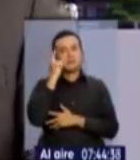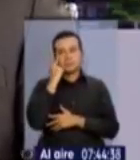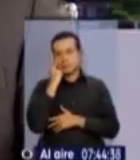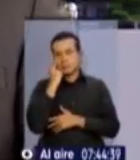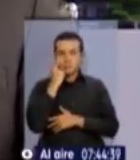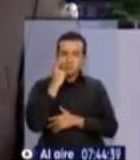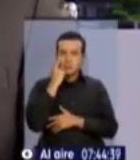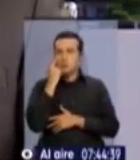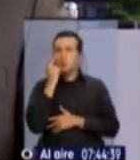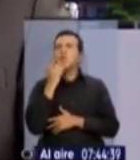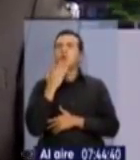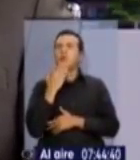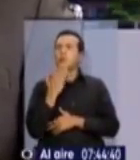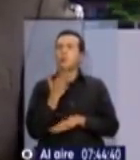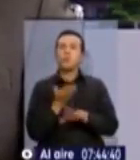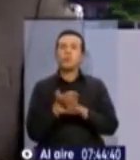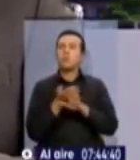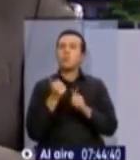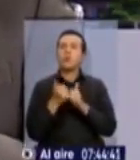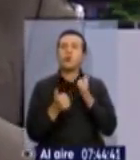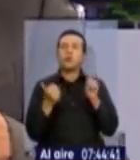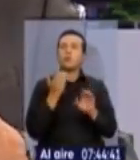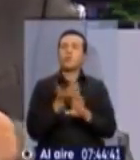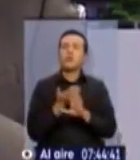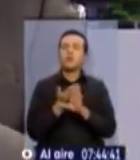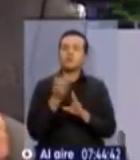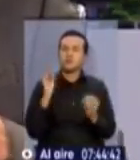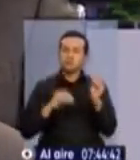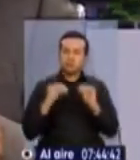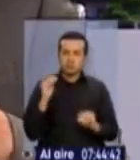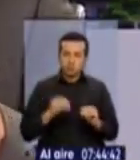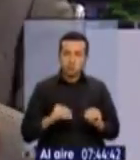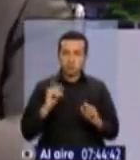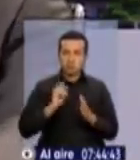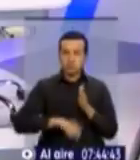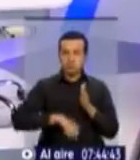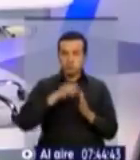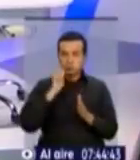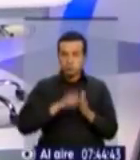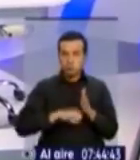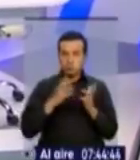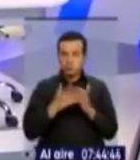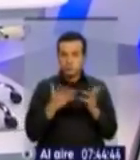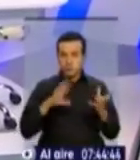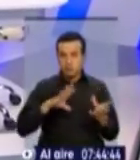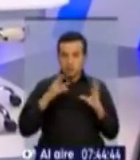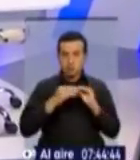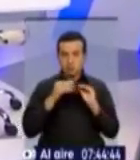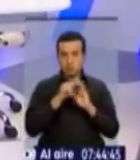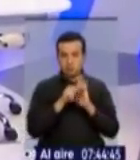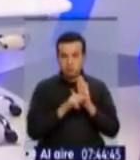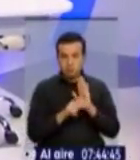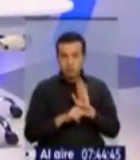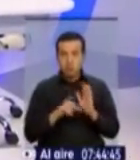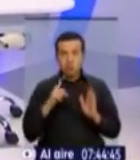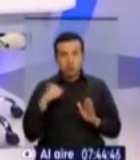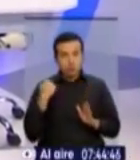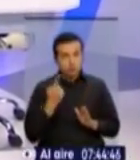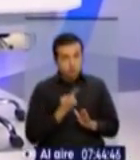lo que viene digamos en esta perspectiva de contratos que busquen adaptar las normas nosotros flexibilización